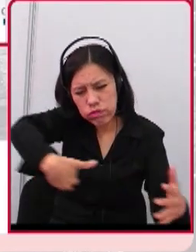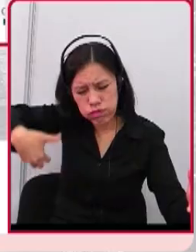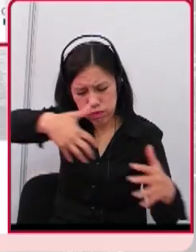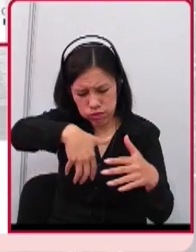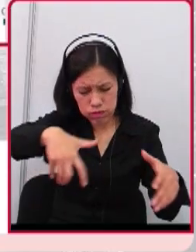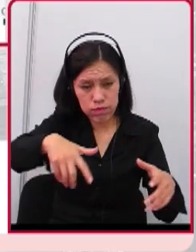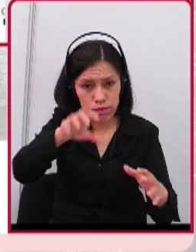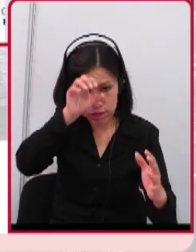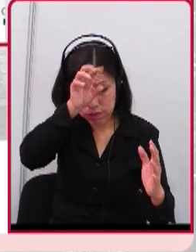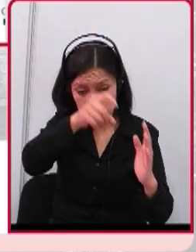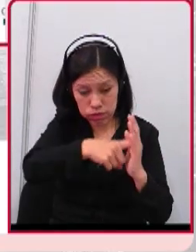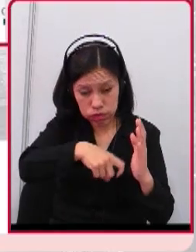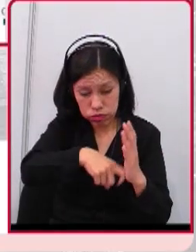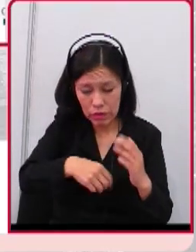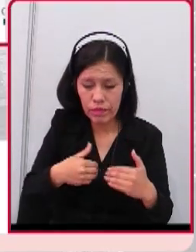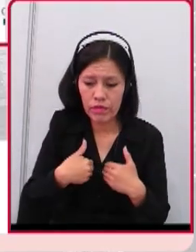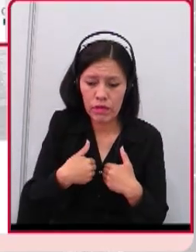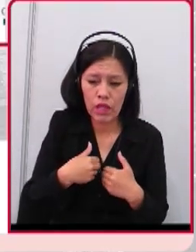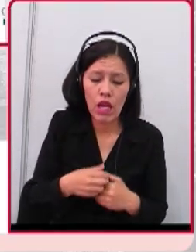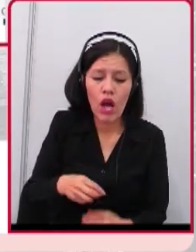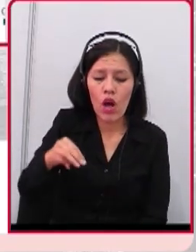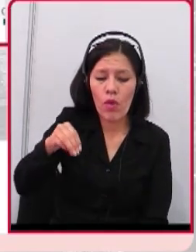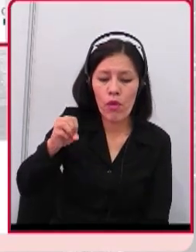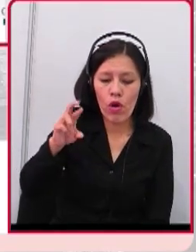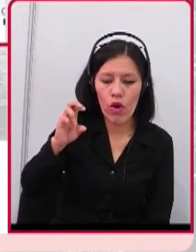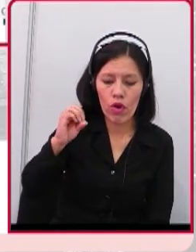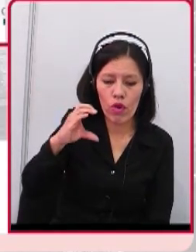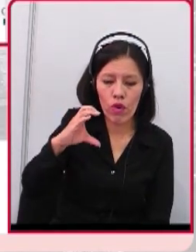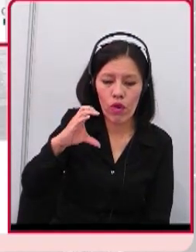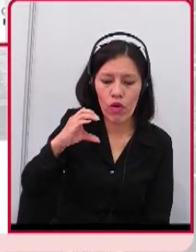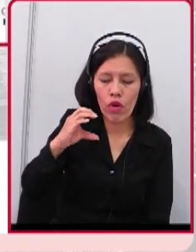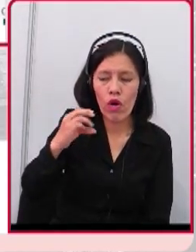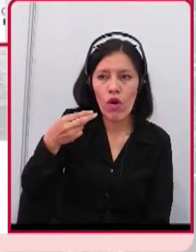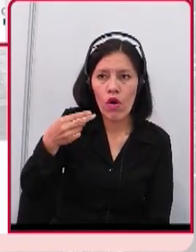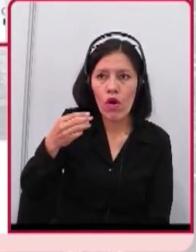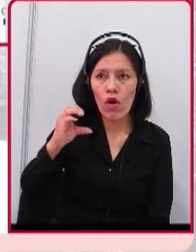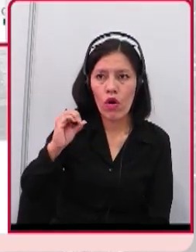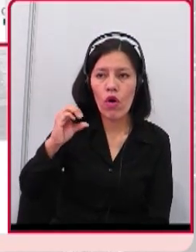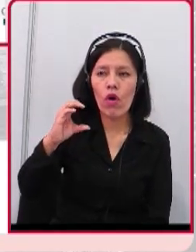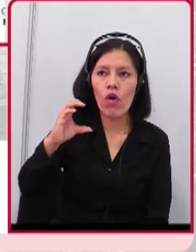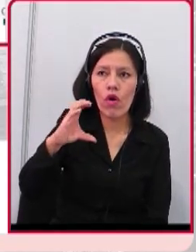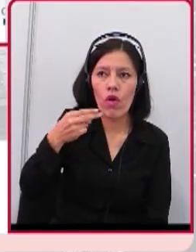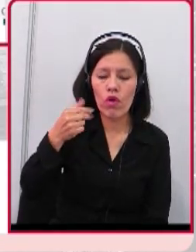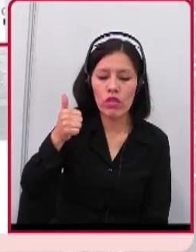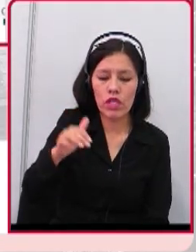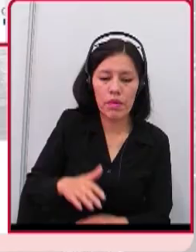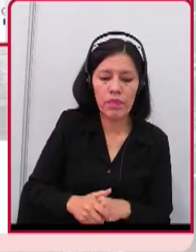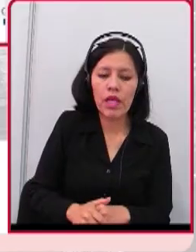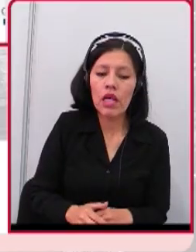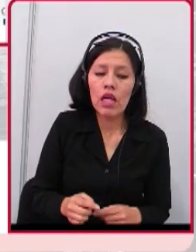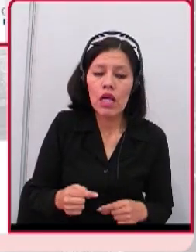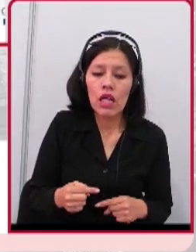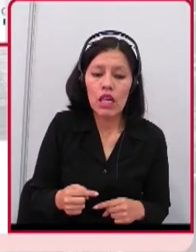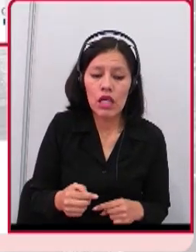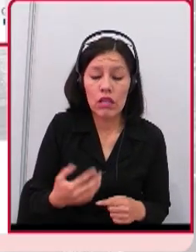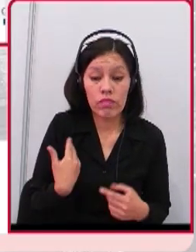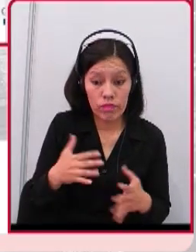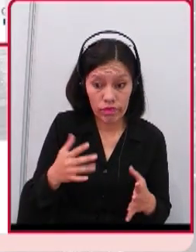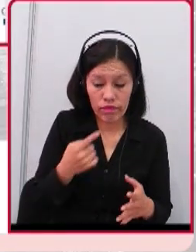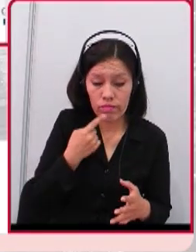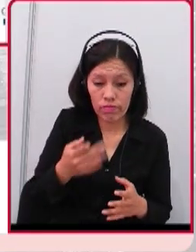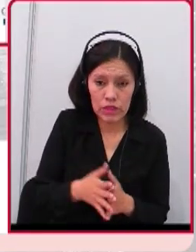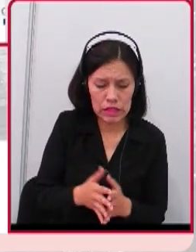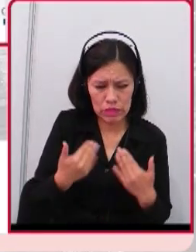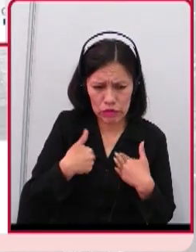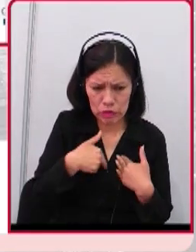Yauli, Morococha, ¿no? Los yacimientos más referentes en este sector. La mineralización principal que tenemos son, como ya comentaba, minerales